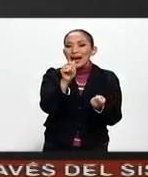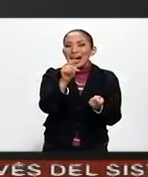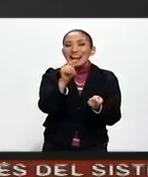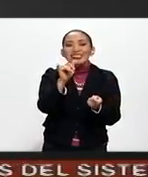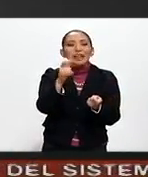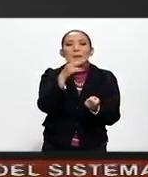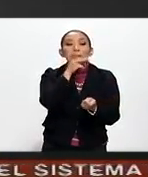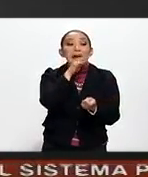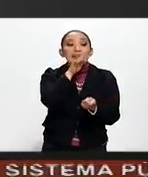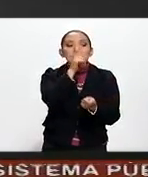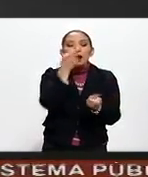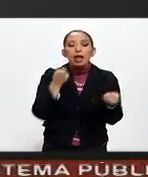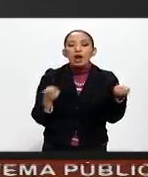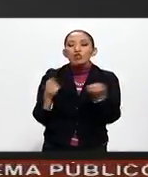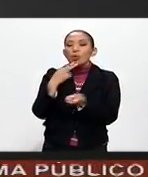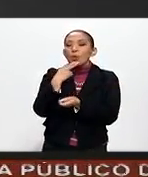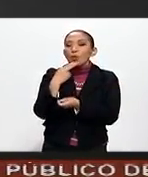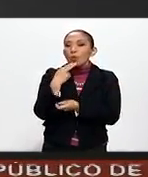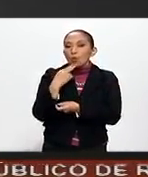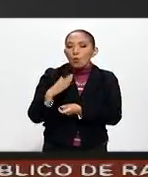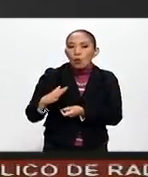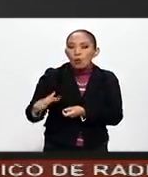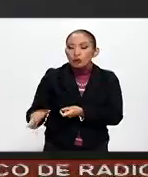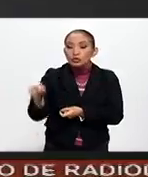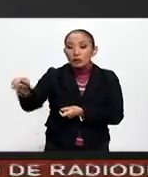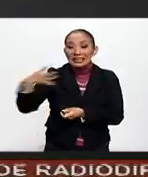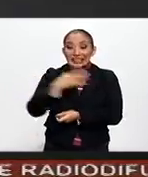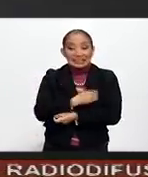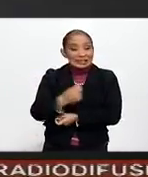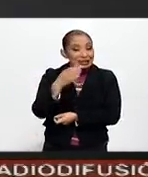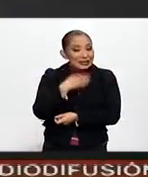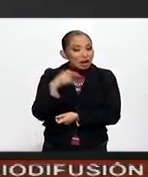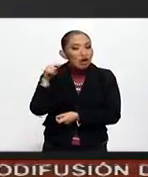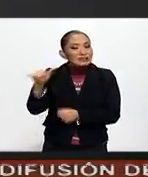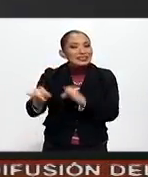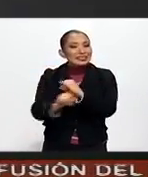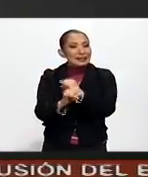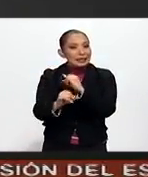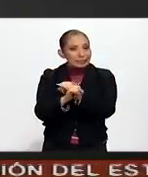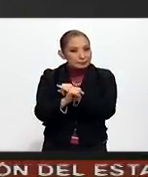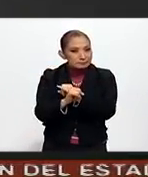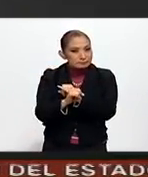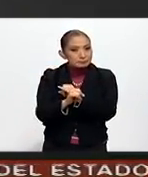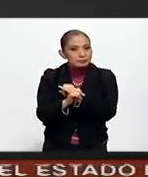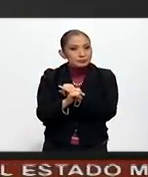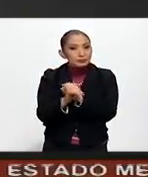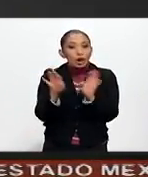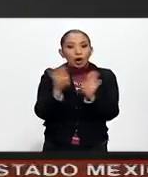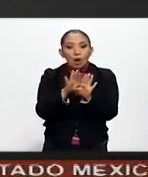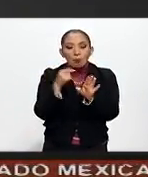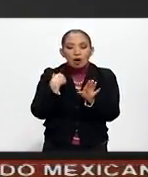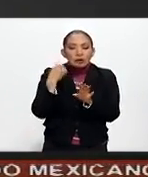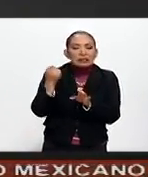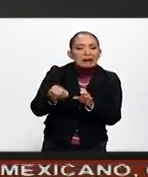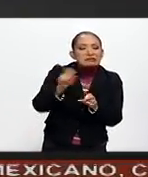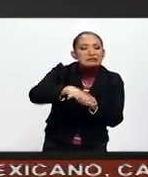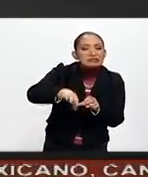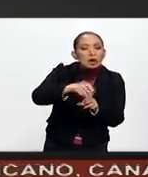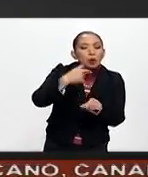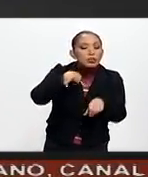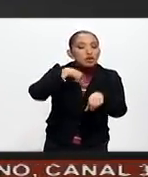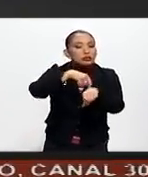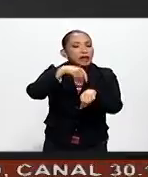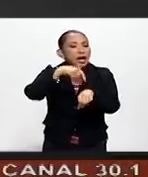para controlar el uso que hacen nuestros hijos del Internet. O sea, cómo navegan, cuánto navegan,